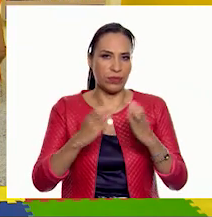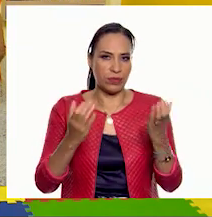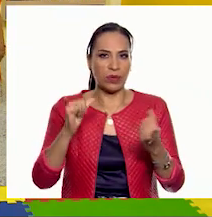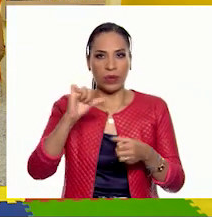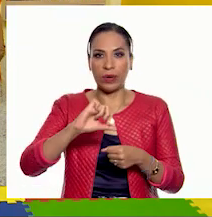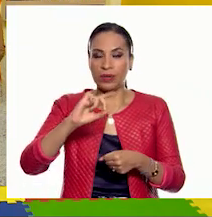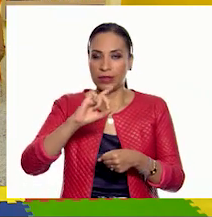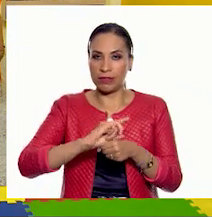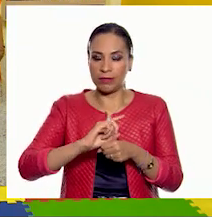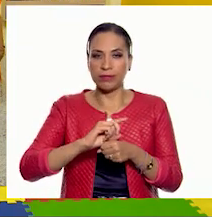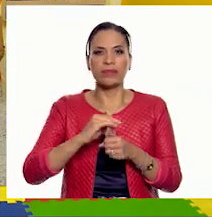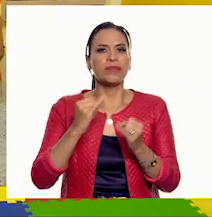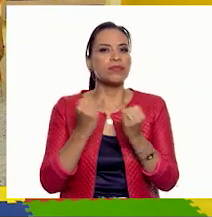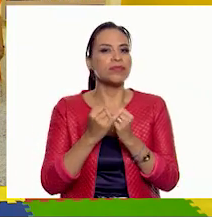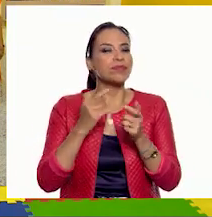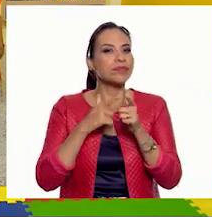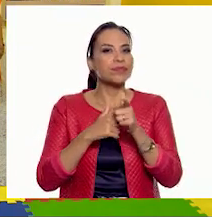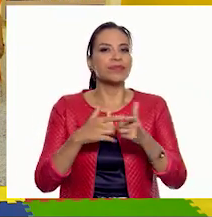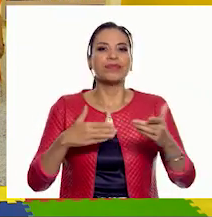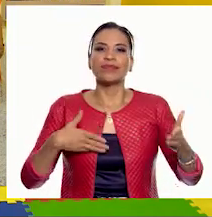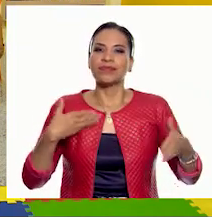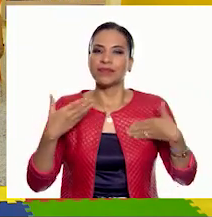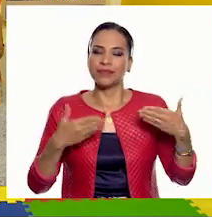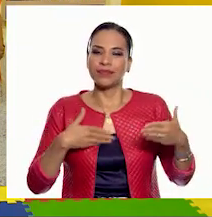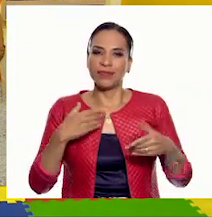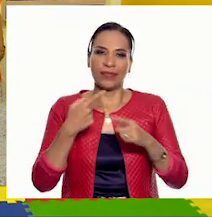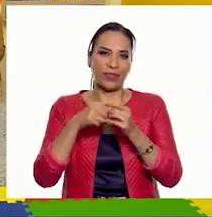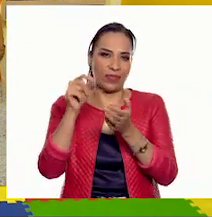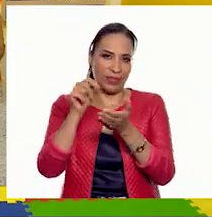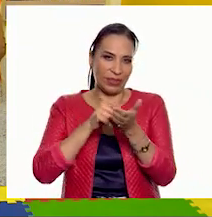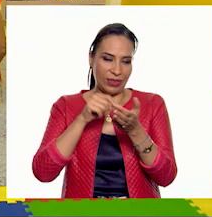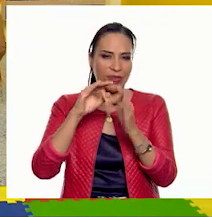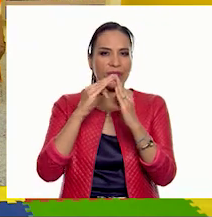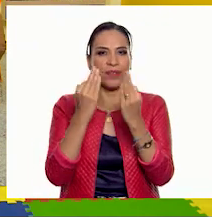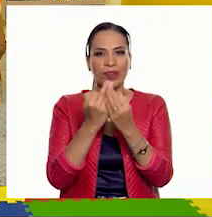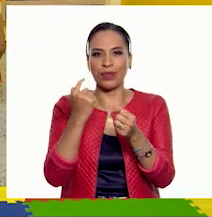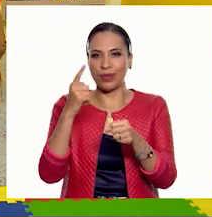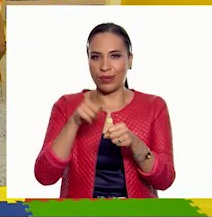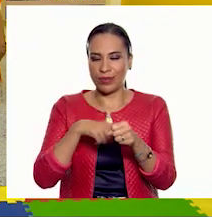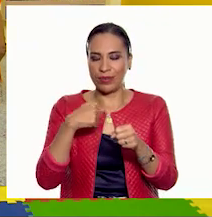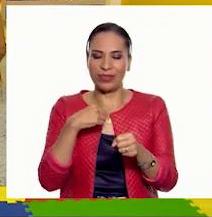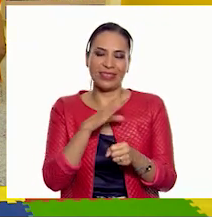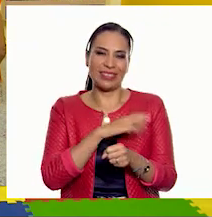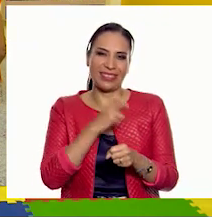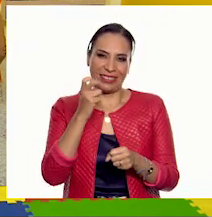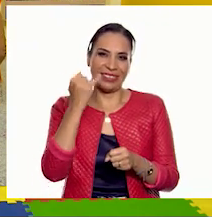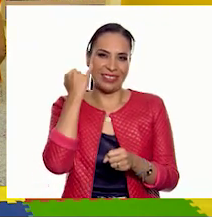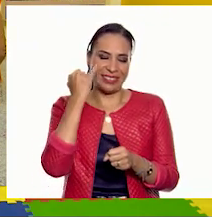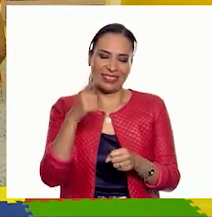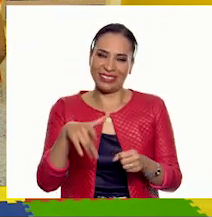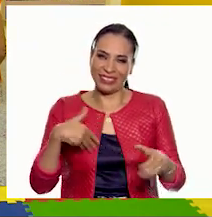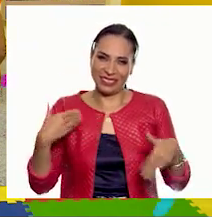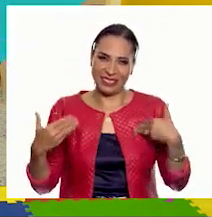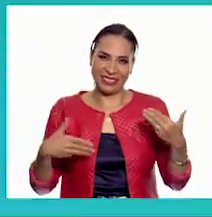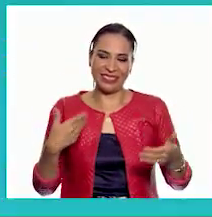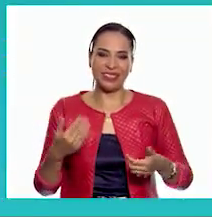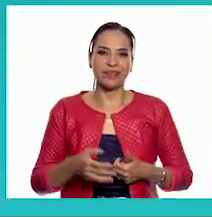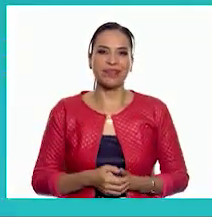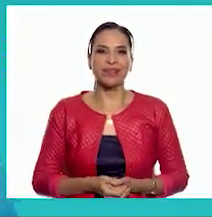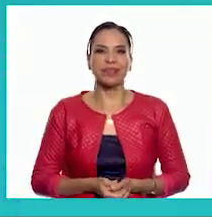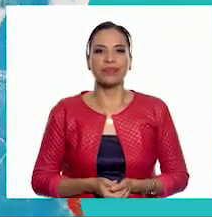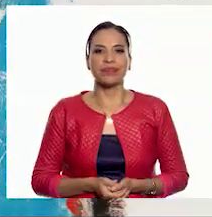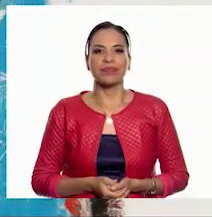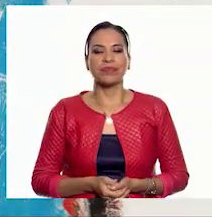de hoy y así seguir disfrutando de las líneas, formas y colores. Me encanta la idea. ¡Disfrútenlo!